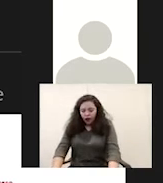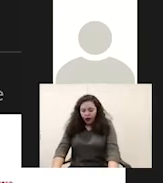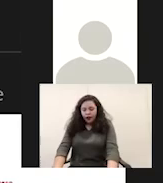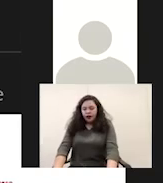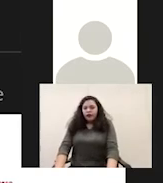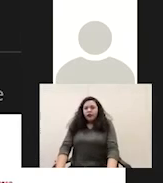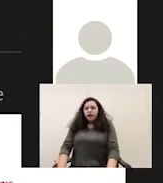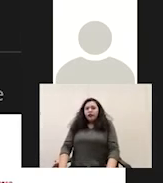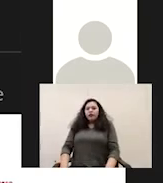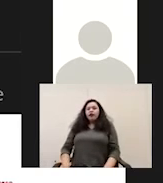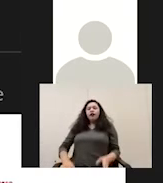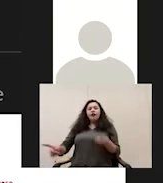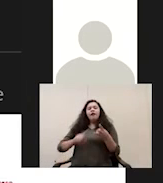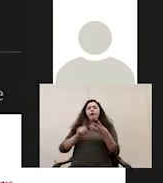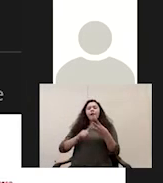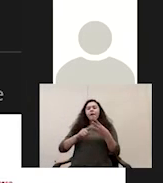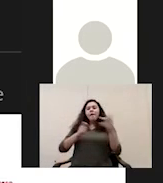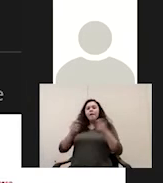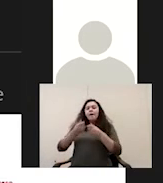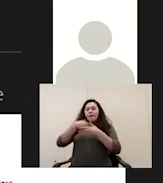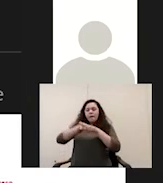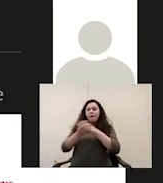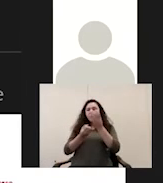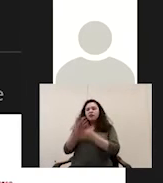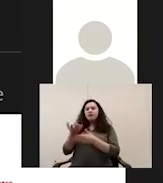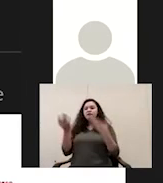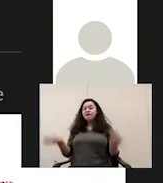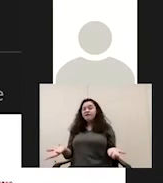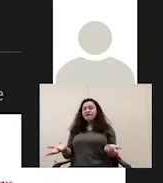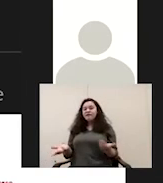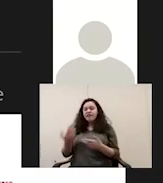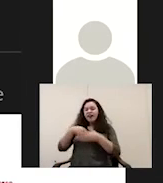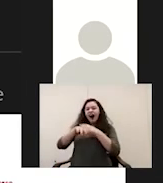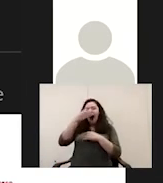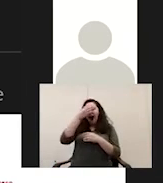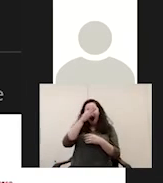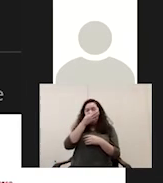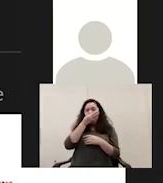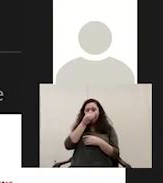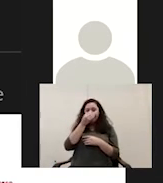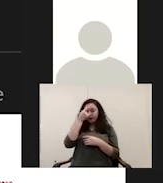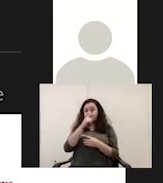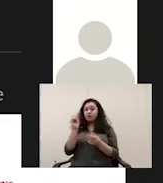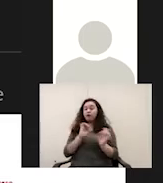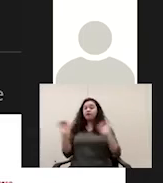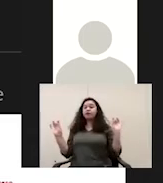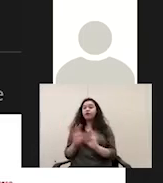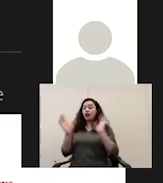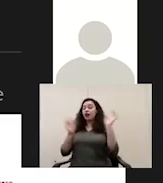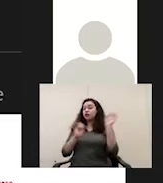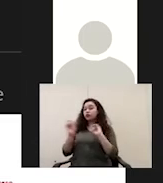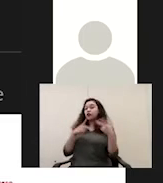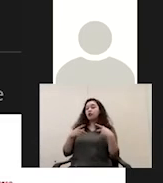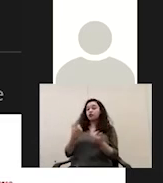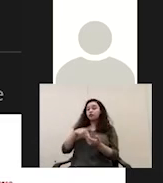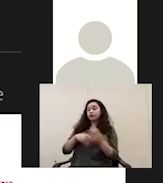La fase 3, que es el control de ingreso y egreso. Bueno, el ingreso, ante la presencia de un caso sospechoso, un trabajador que